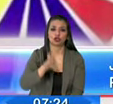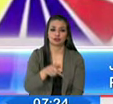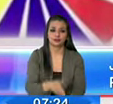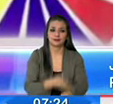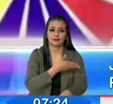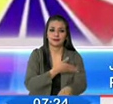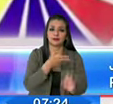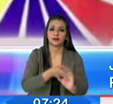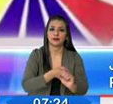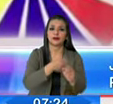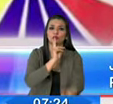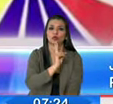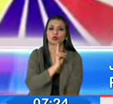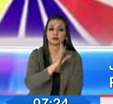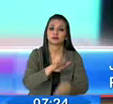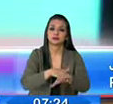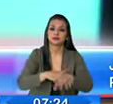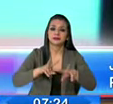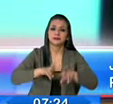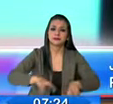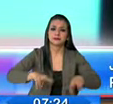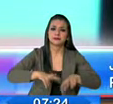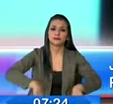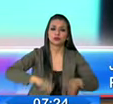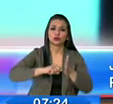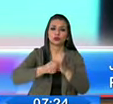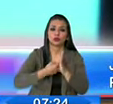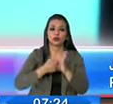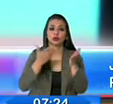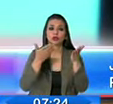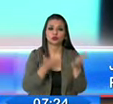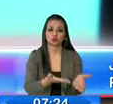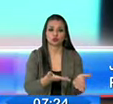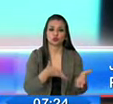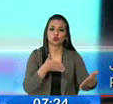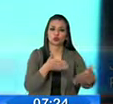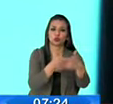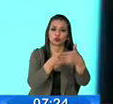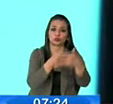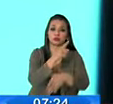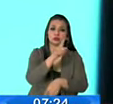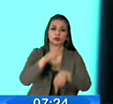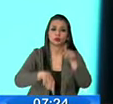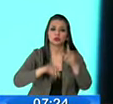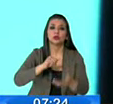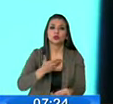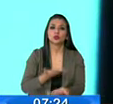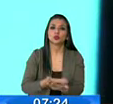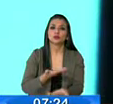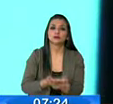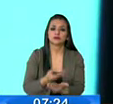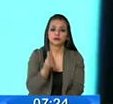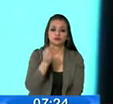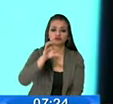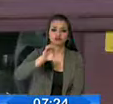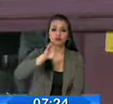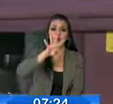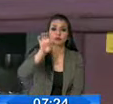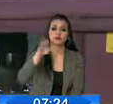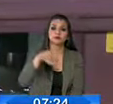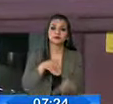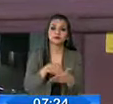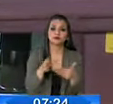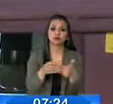cargo en medio de una investigación que la Contraloría realiza en su contra por no poder justificar más de